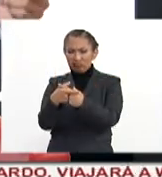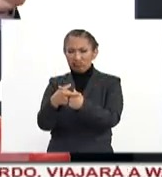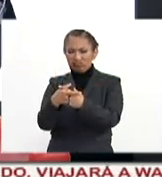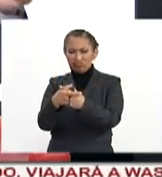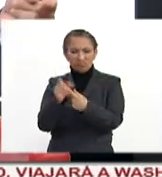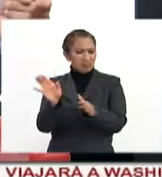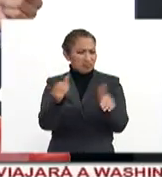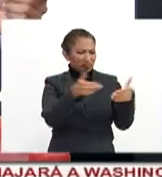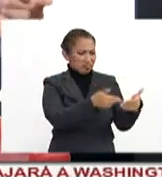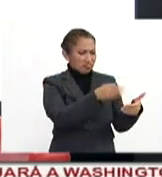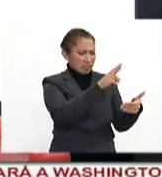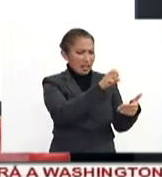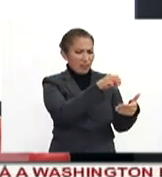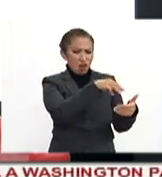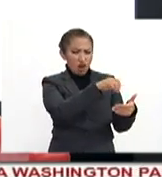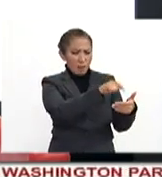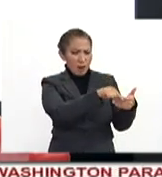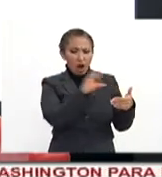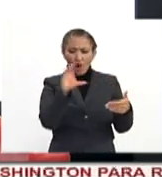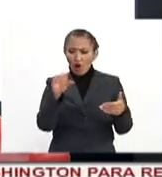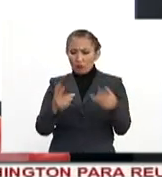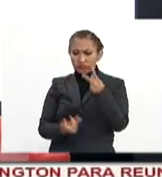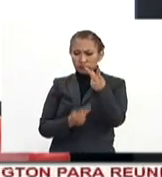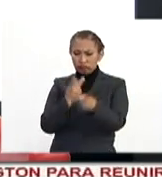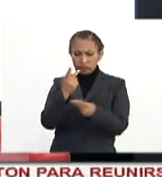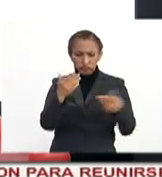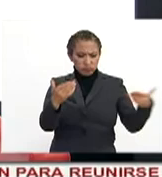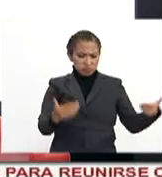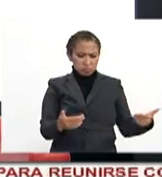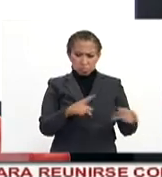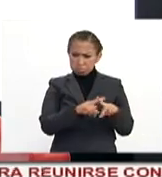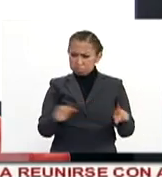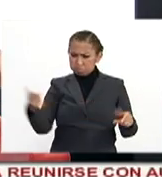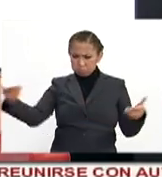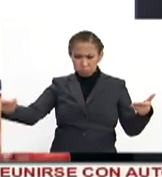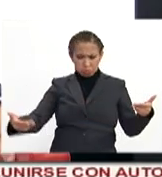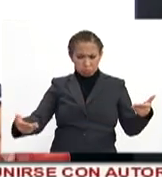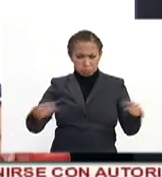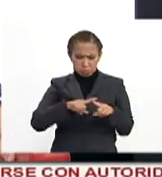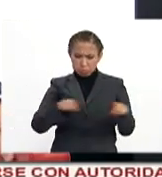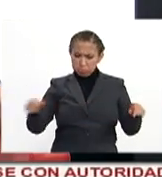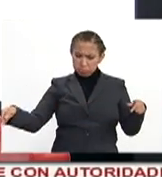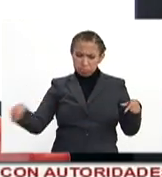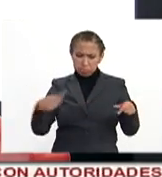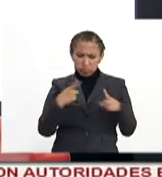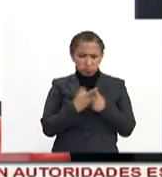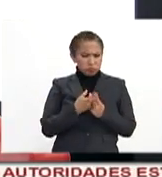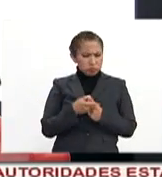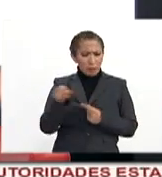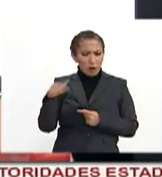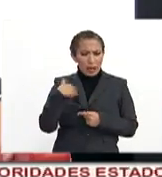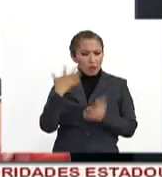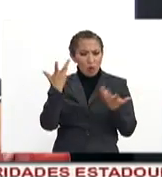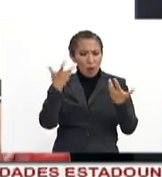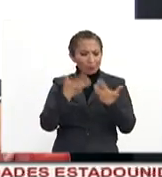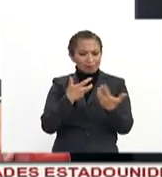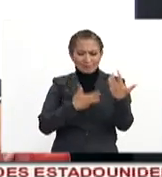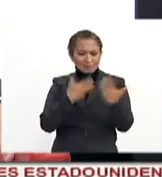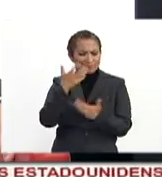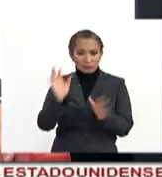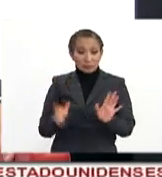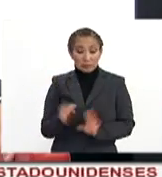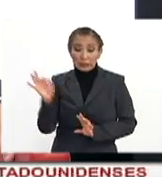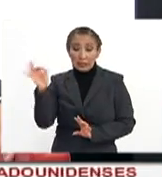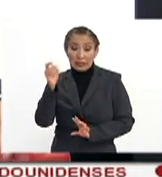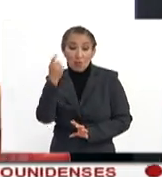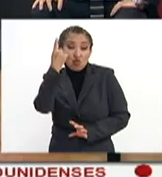respecto a las mediciones de Reforma o de Consulta. Es importante ver estas diferencias porque ahí no habría coincidencia. Quizá lo que